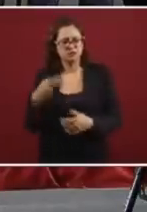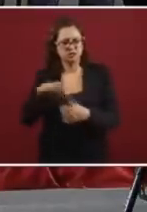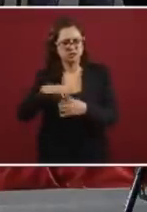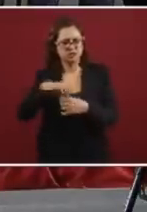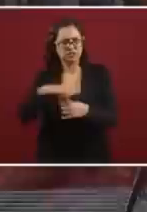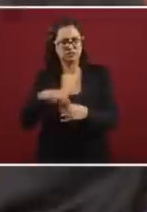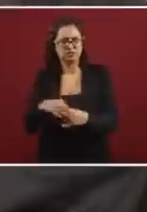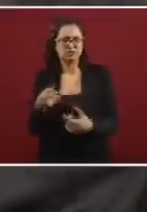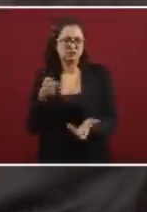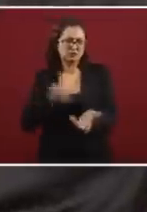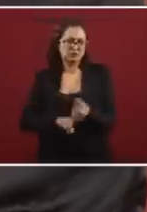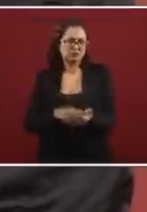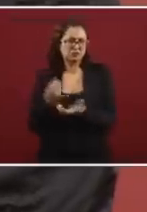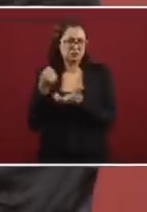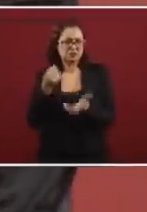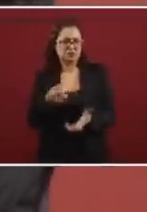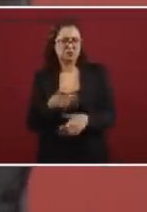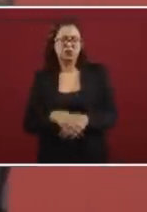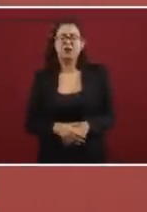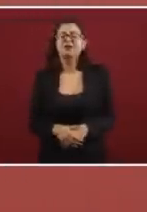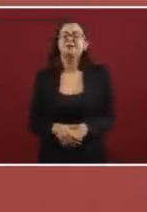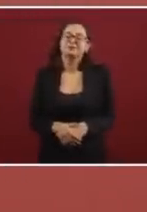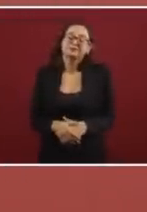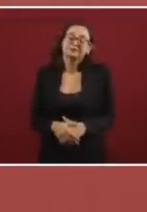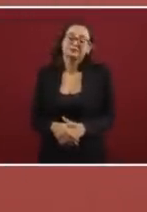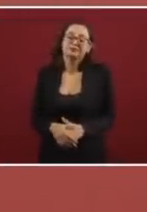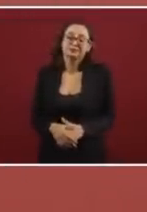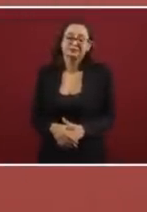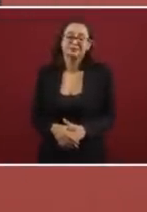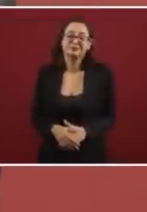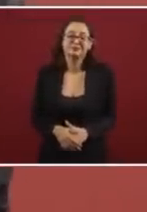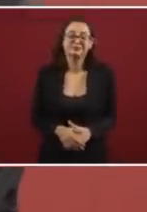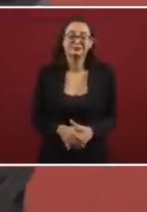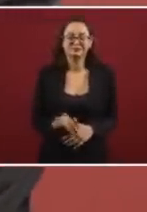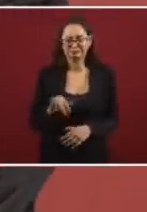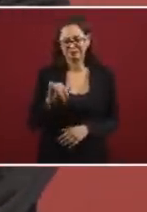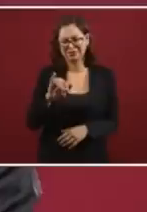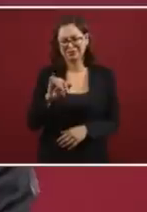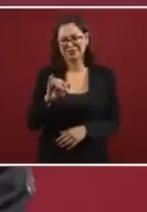investigado por sus ministras pero es como estar descubriendo